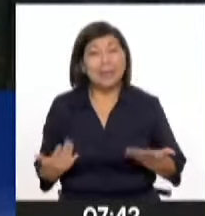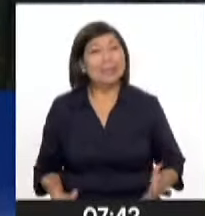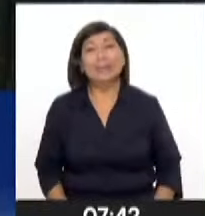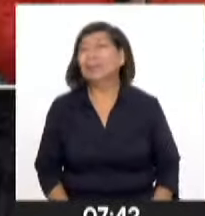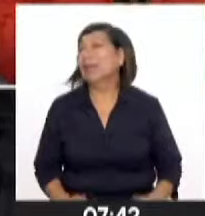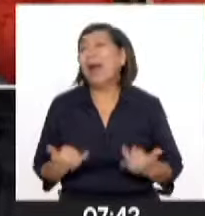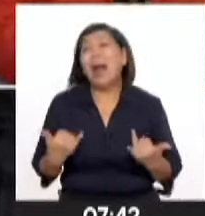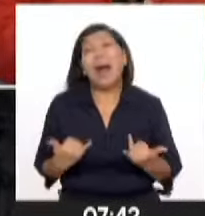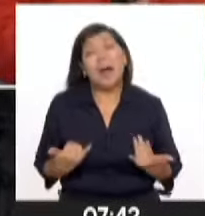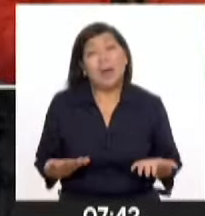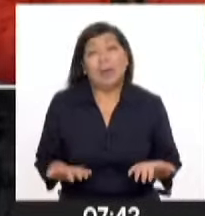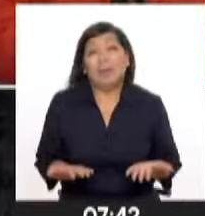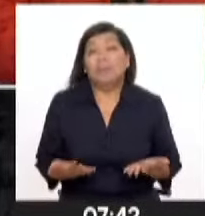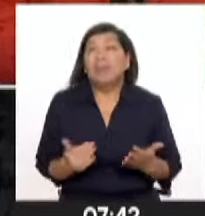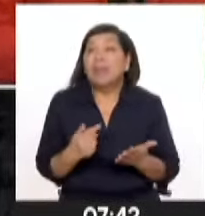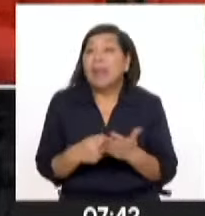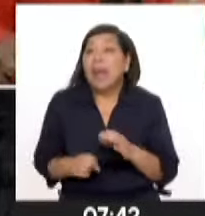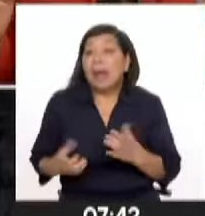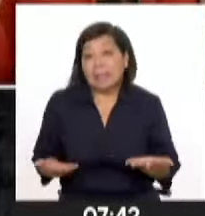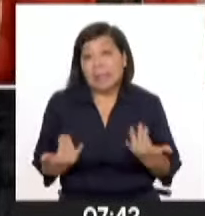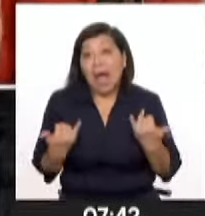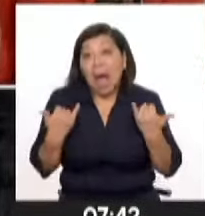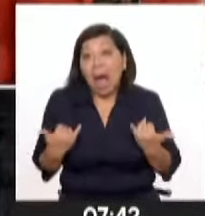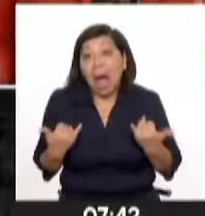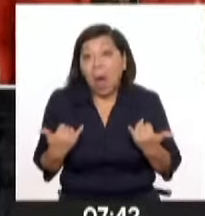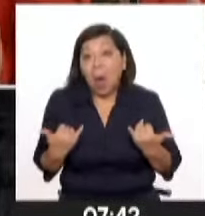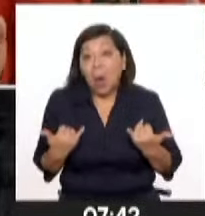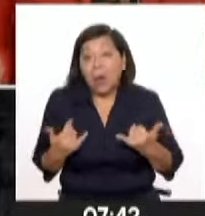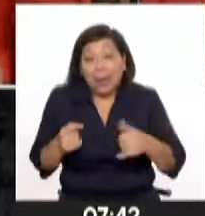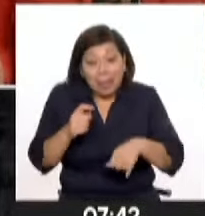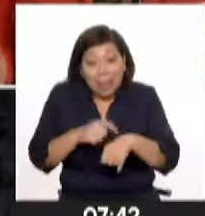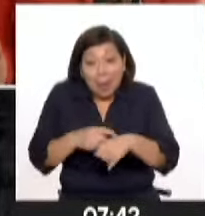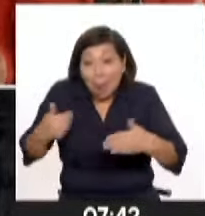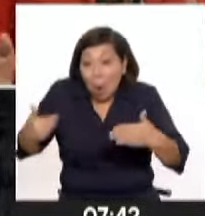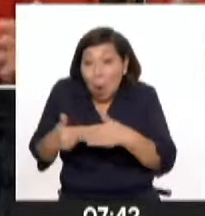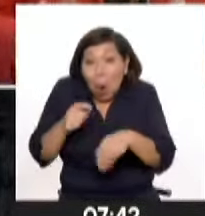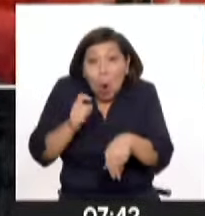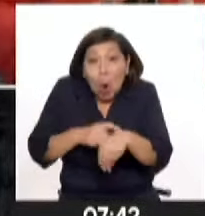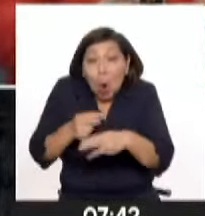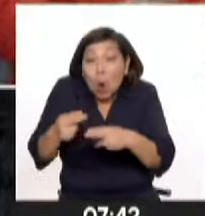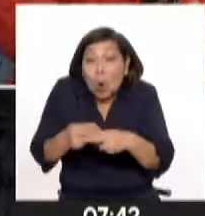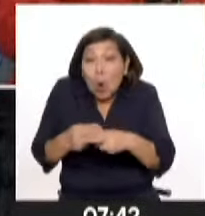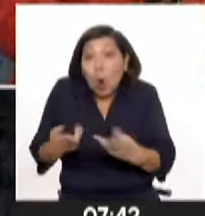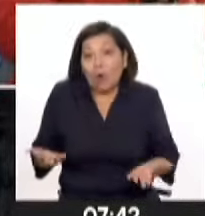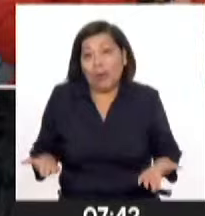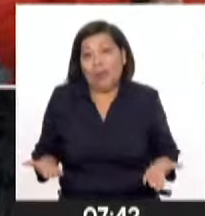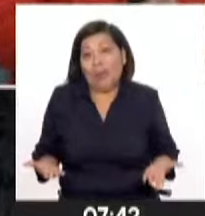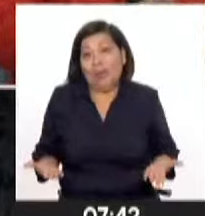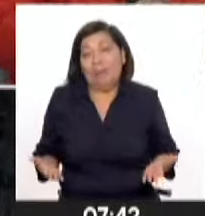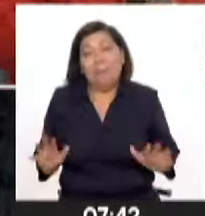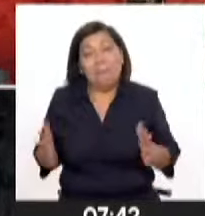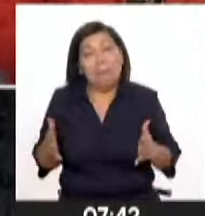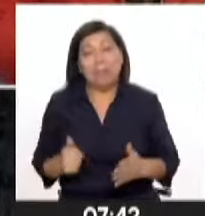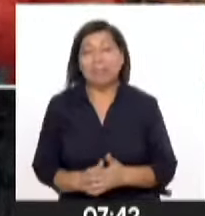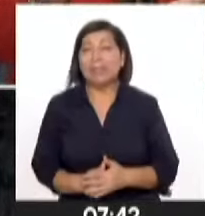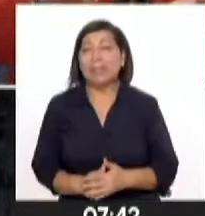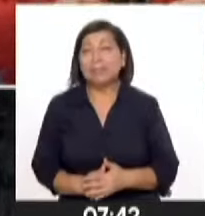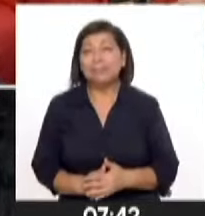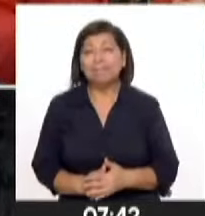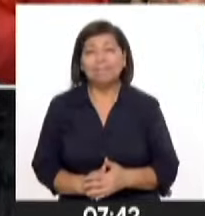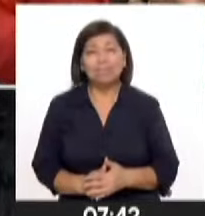pasado. Entonces, lo que nosotros vamos a hacer en esta ventana de tiempo que tenemos, que tenemos una ventana de